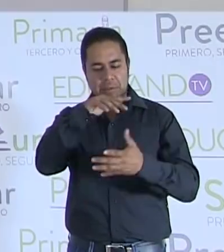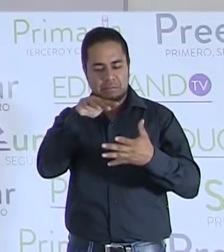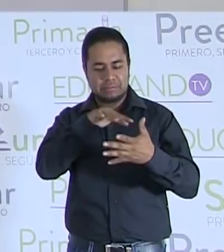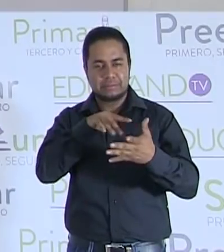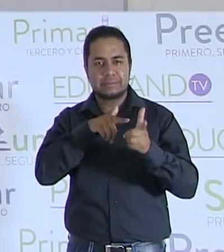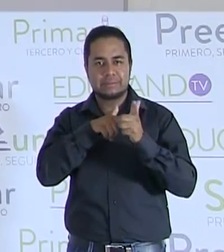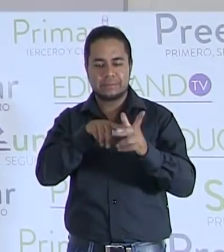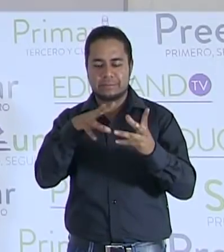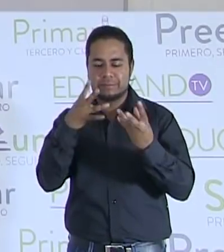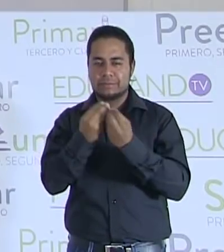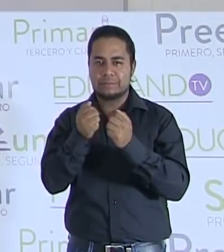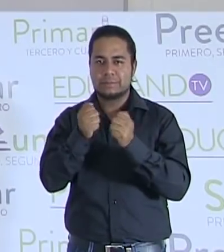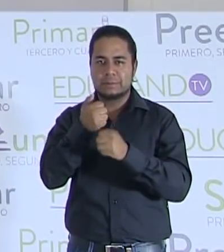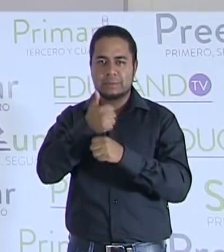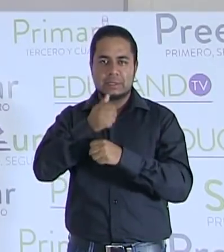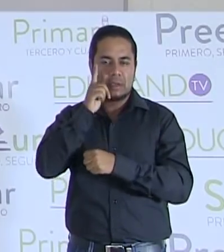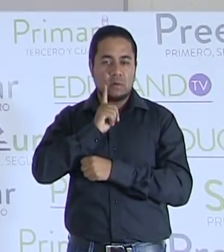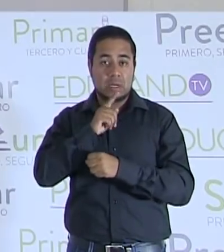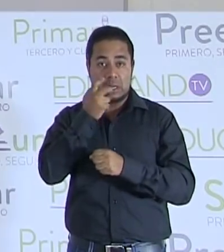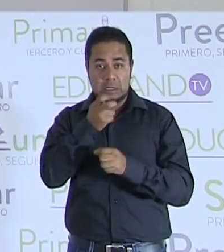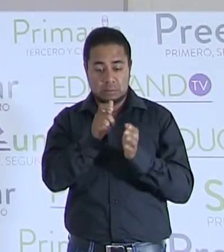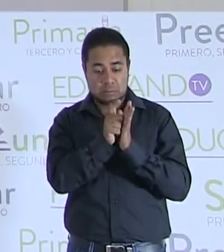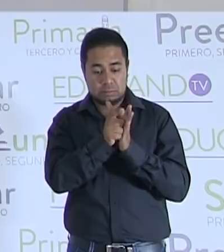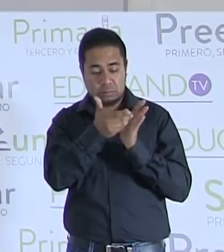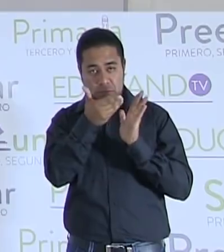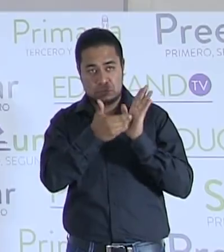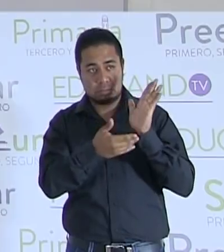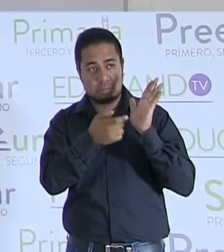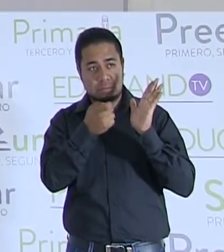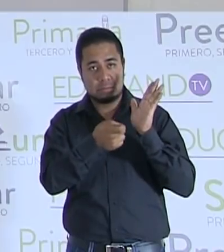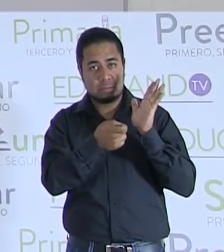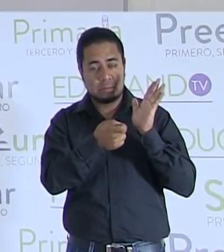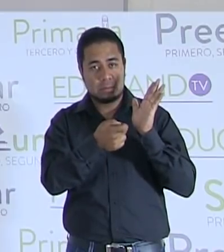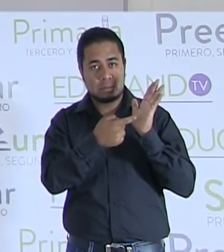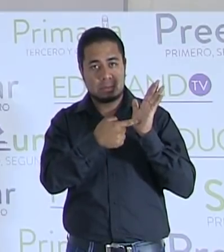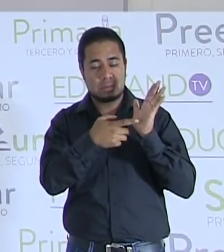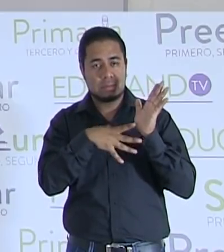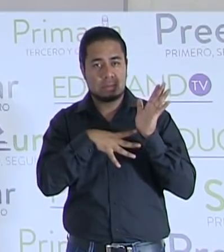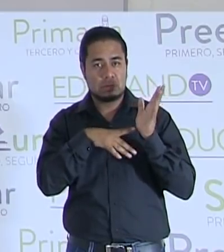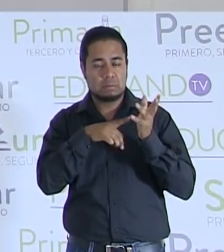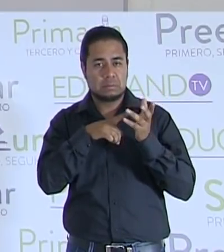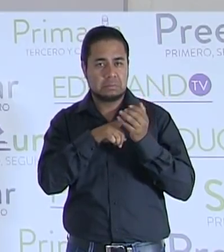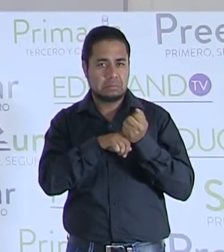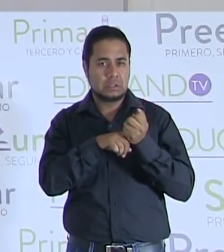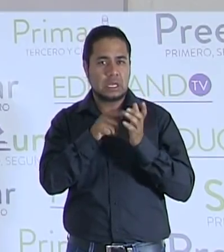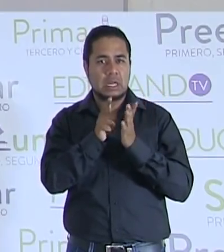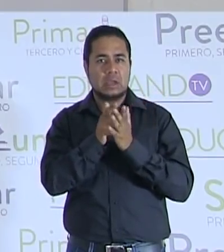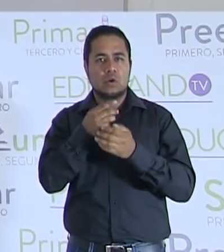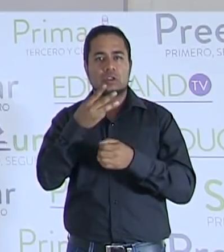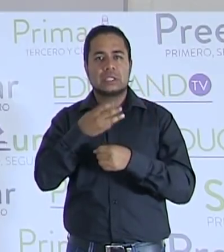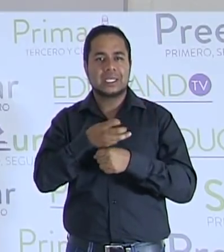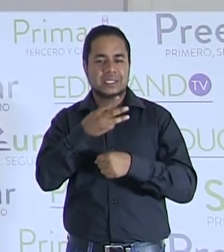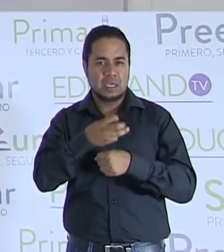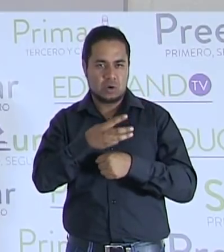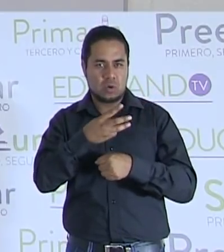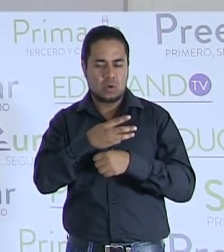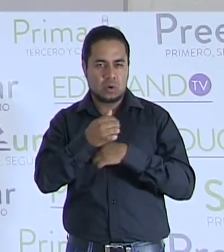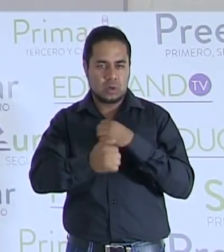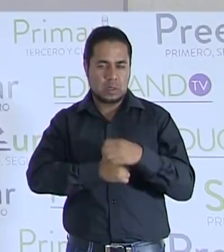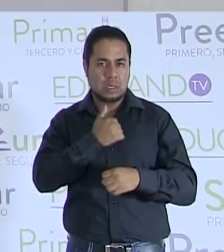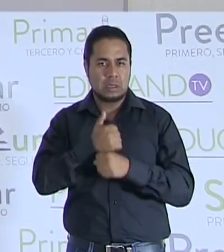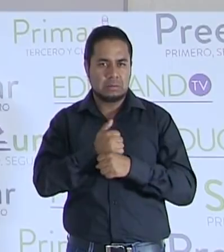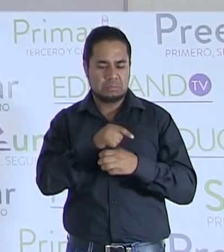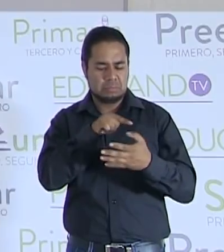leyéndolos. Este refranero, niños, que está en nuestro libro de tercero,